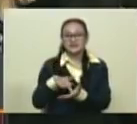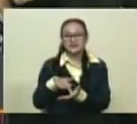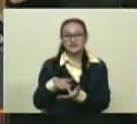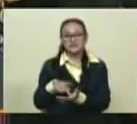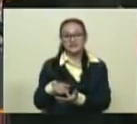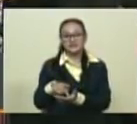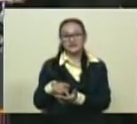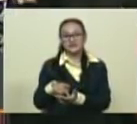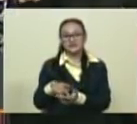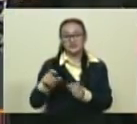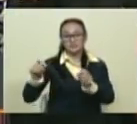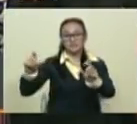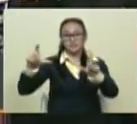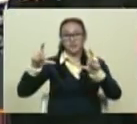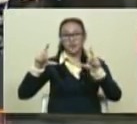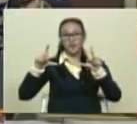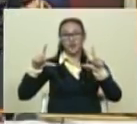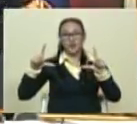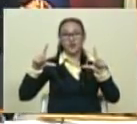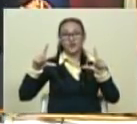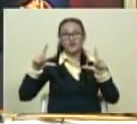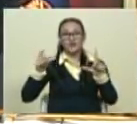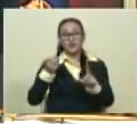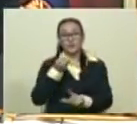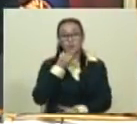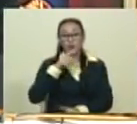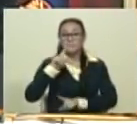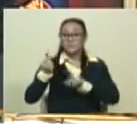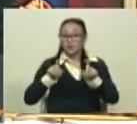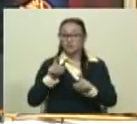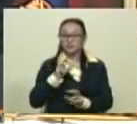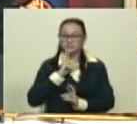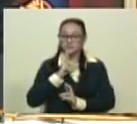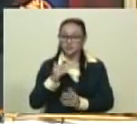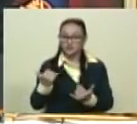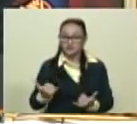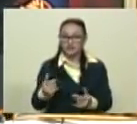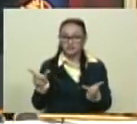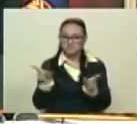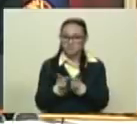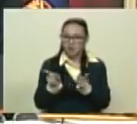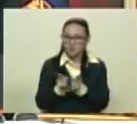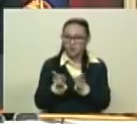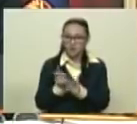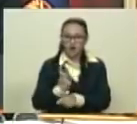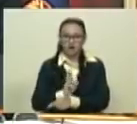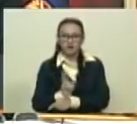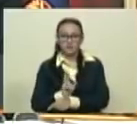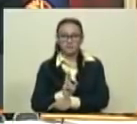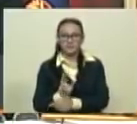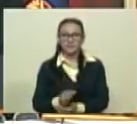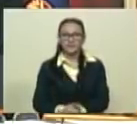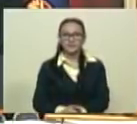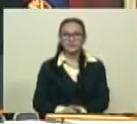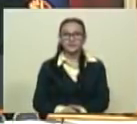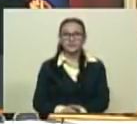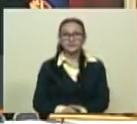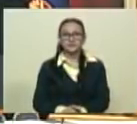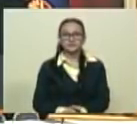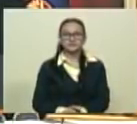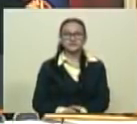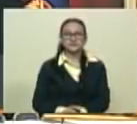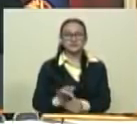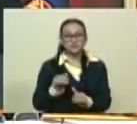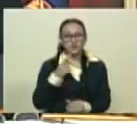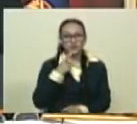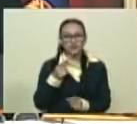colocando en las pantallas, ¿no? Muy buenas preguntas, vamos a responder lo más concreto y rápido posible. Ya lo había dicho,